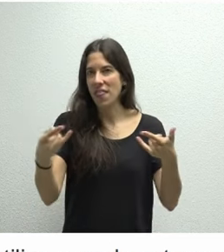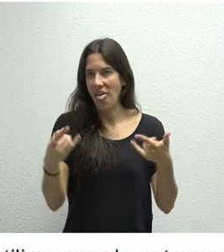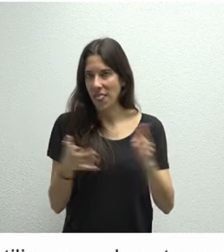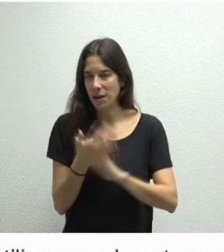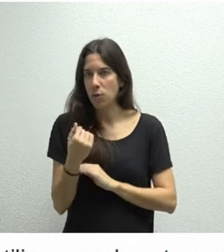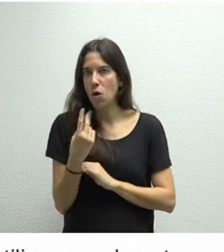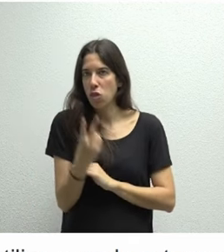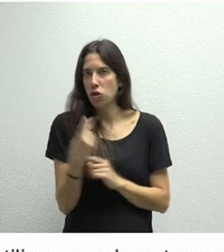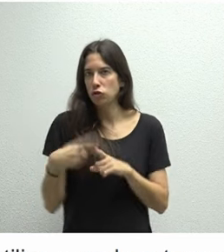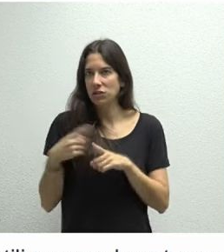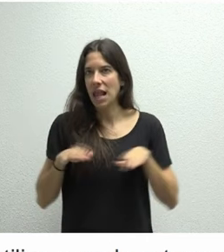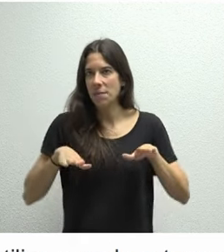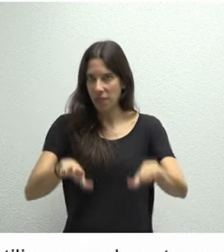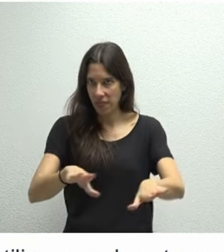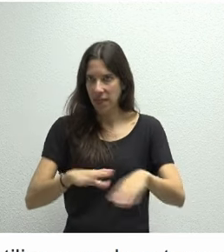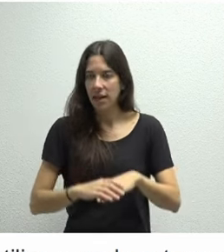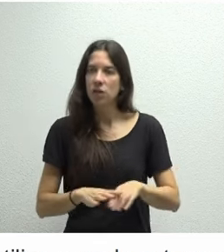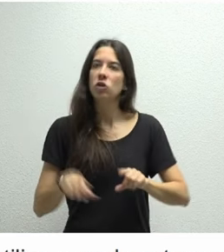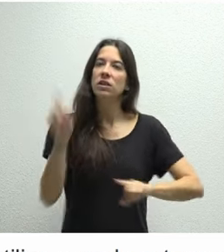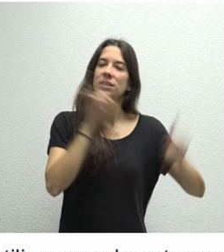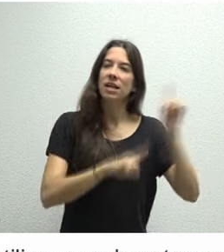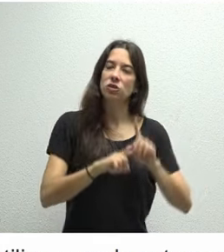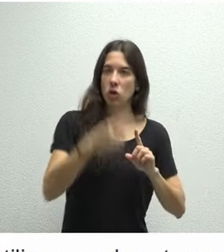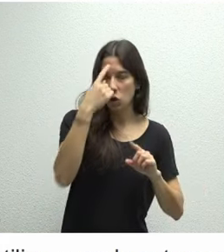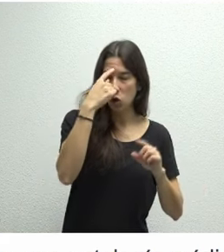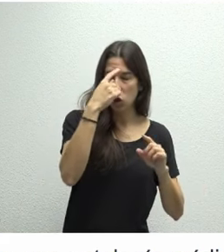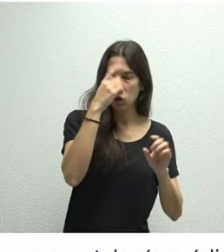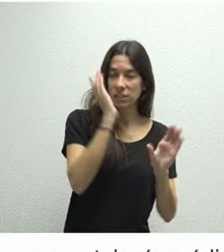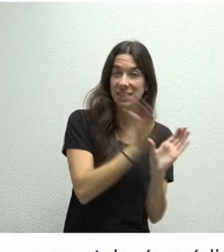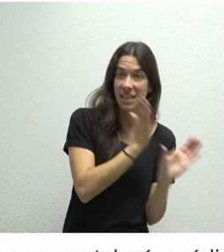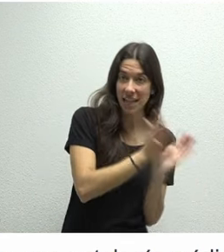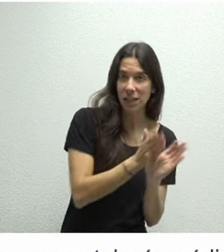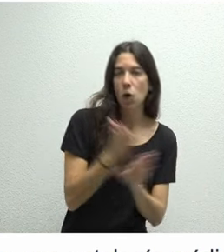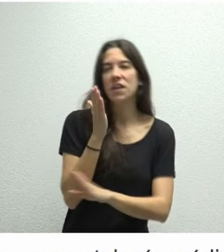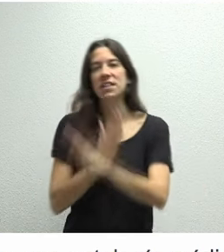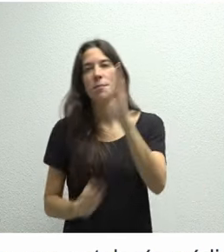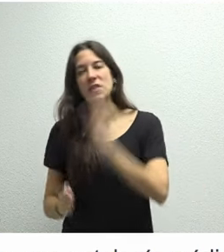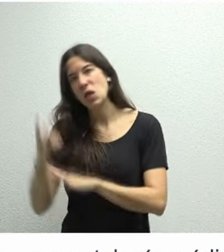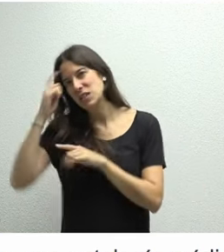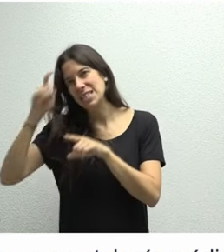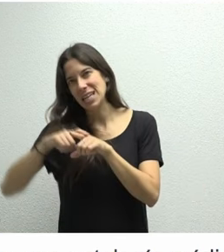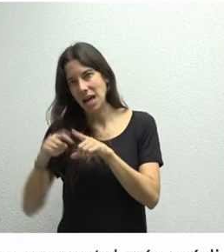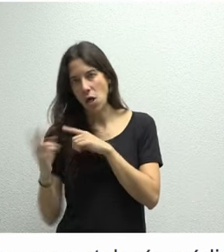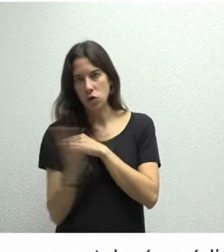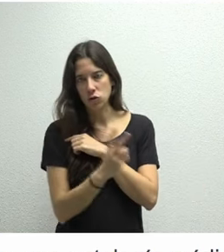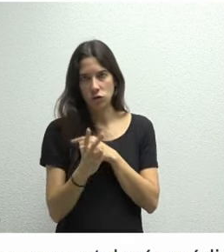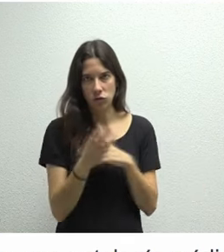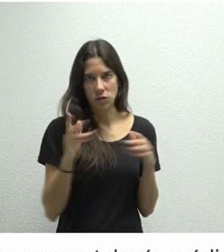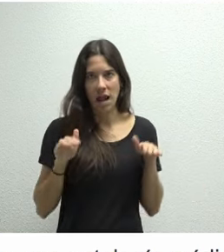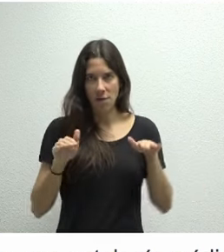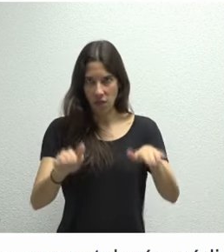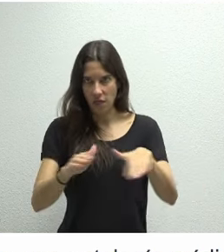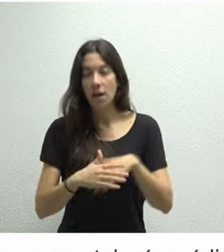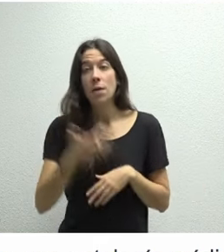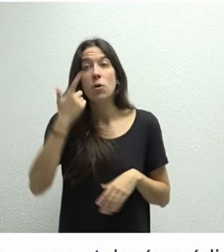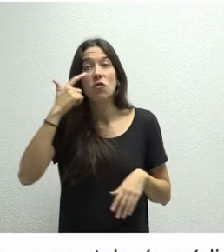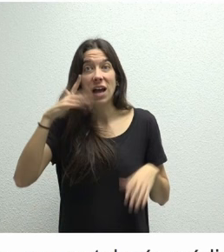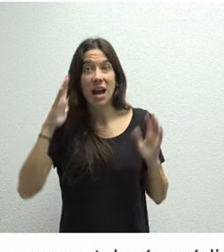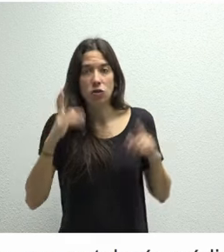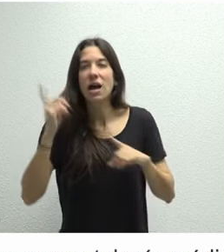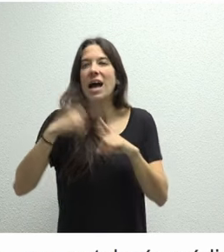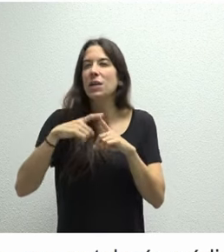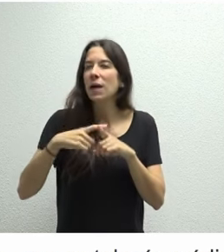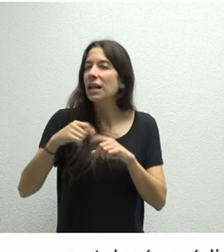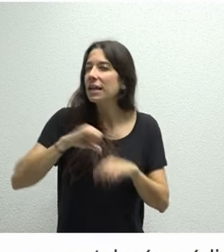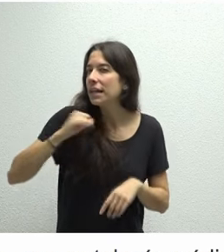eh discapacidad psíquica vale pero fijaros cantidad de efectos que tiene no a nivel clínico vamos